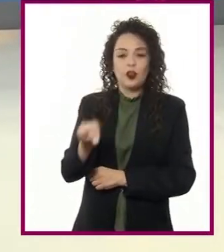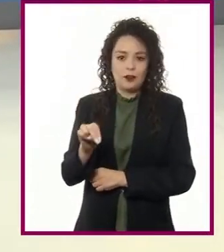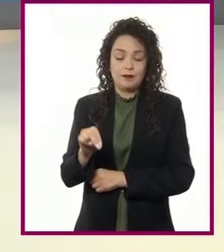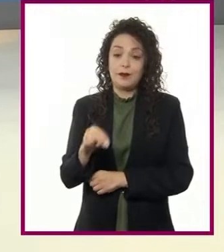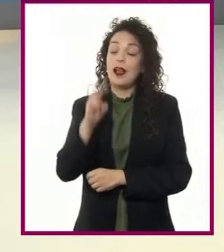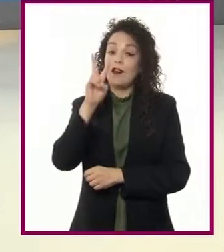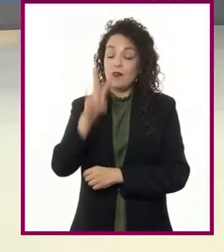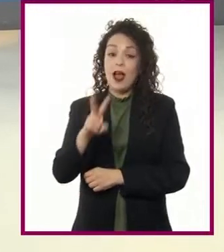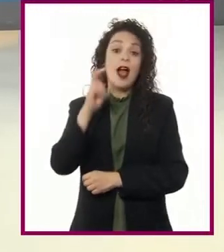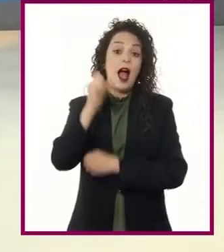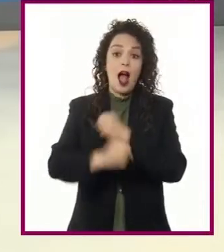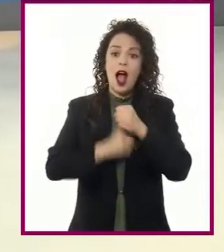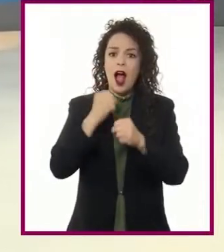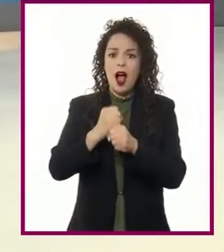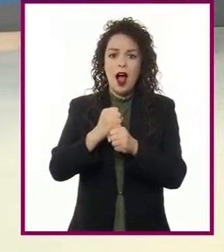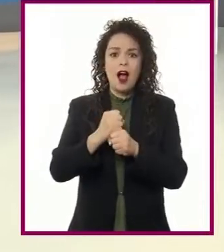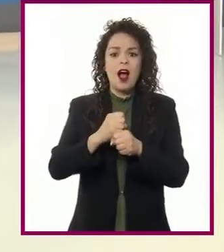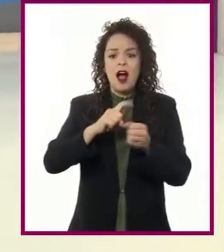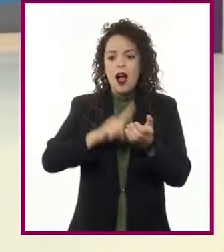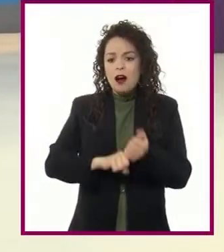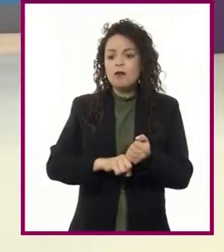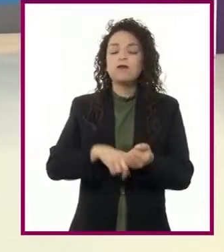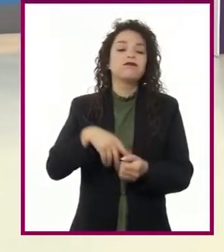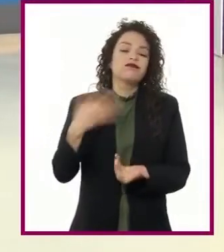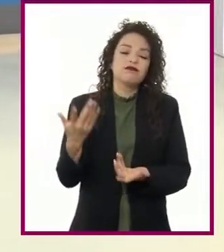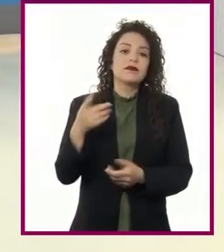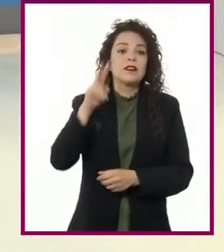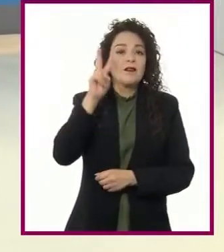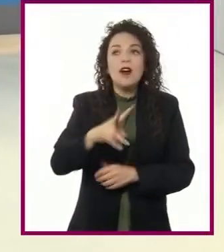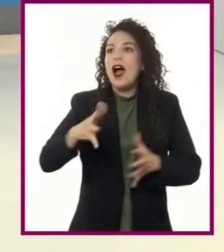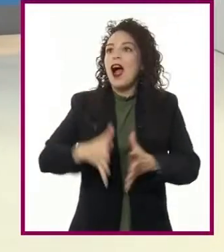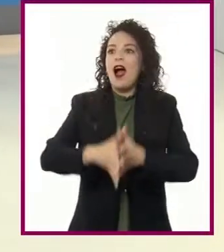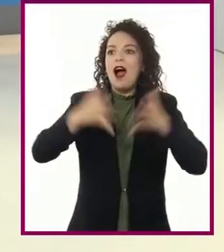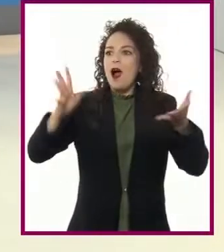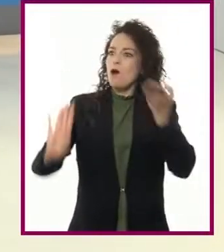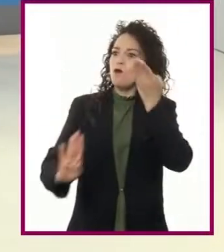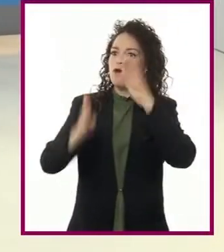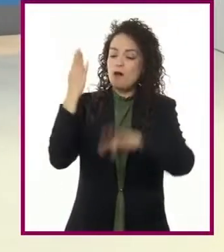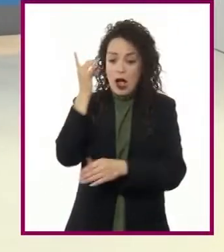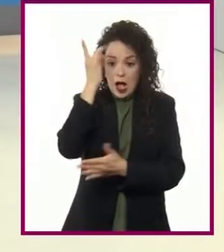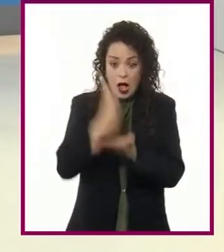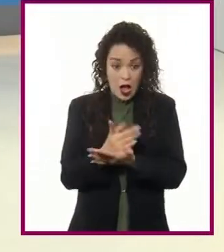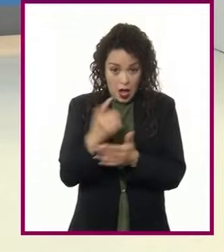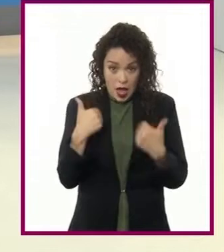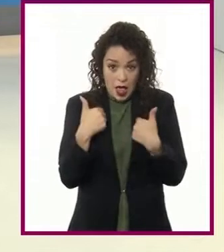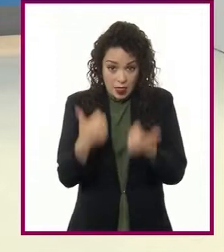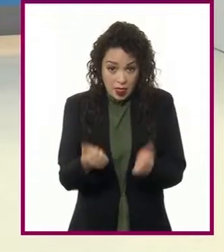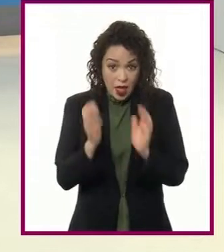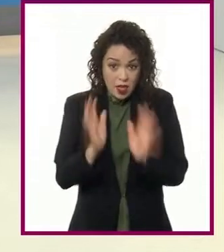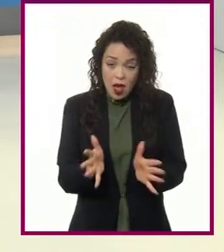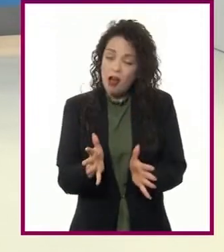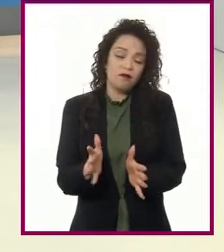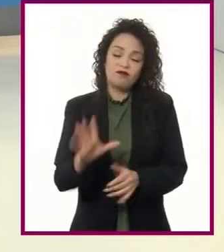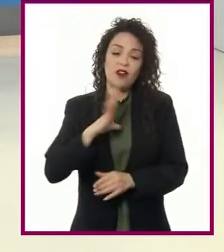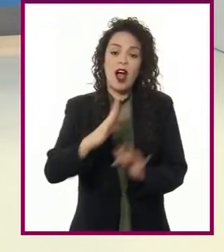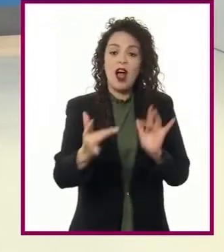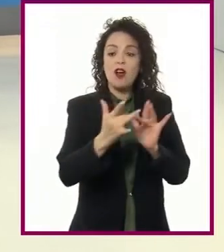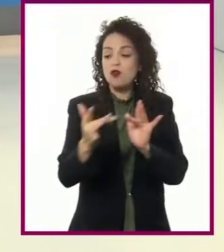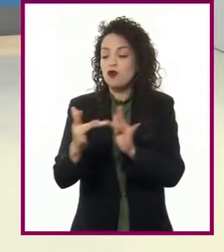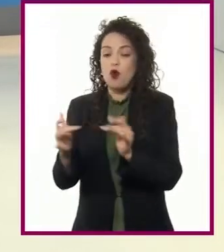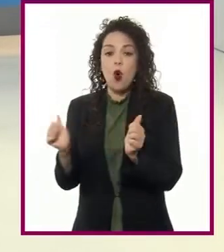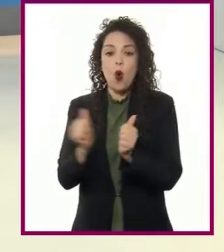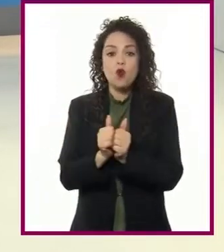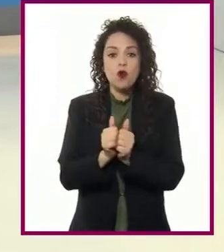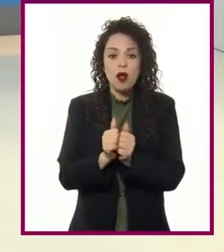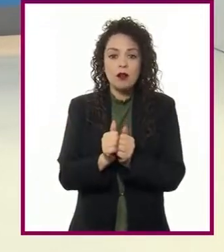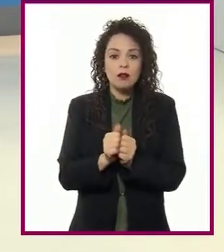diverso. No podemos entenderlo completamente y de una sola vez, sino que tenemos contacto directamente con una porción del